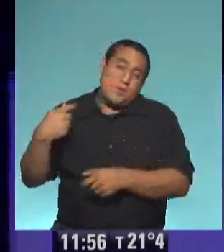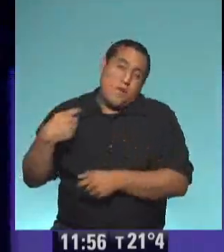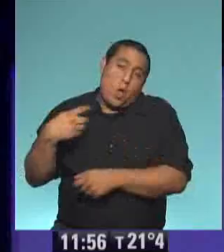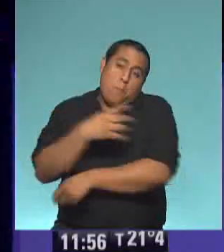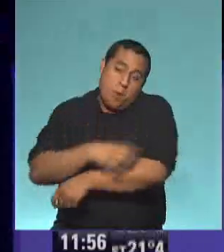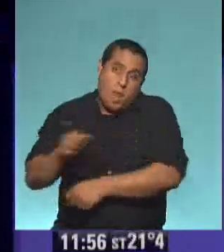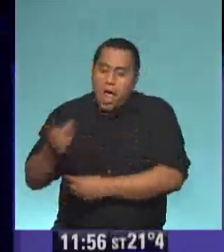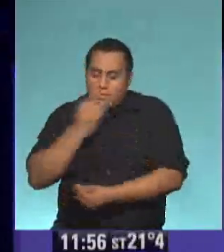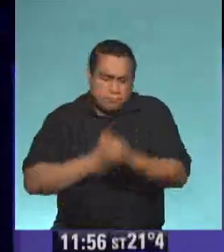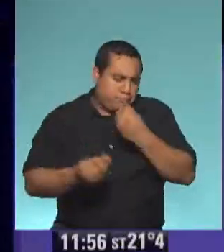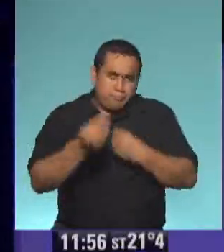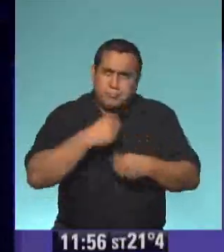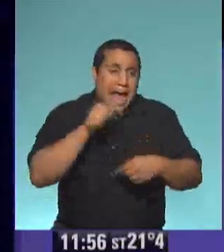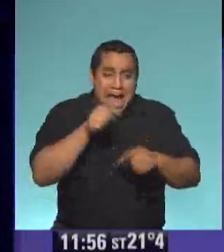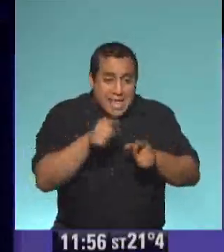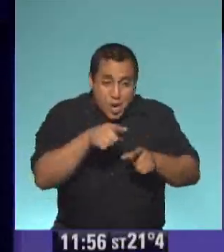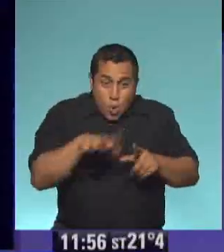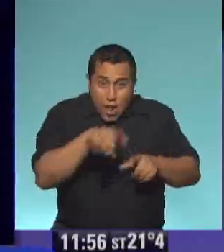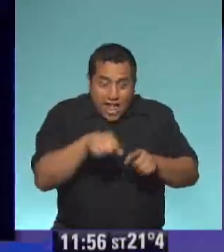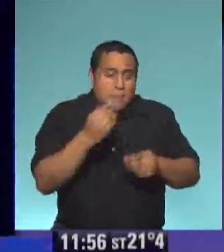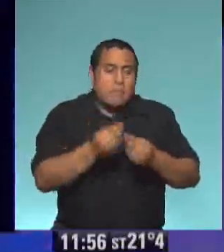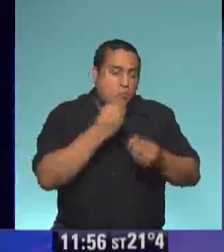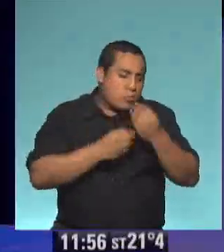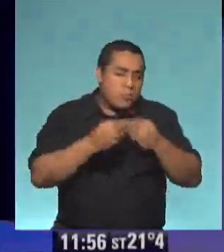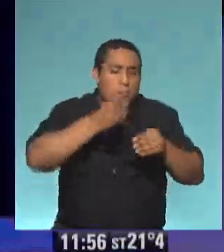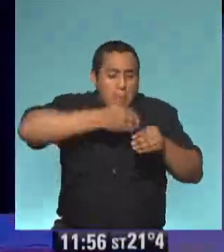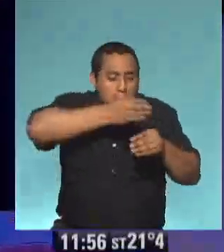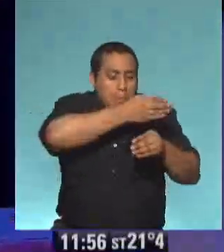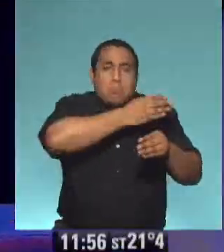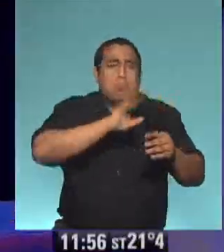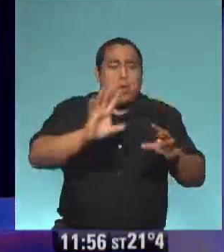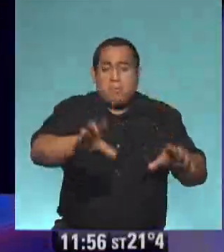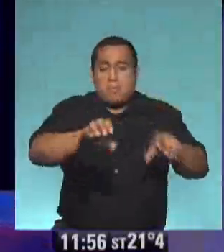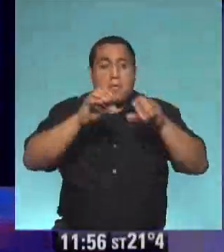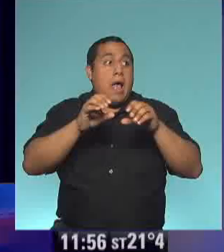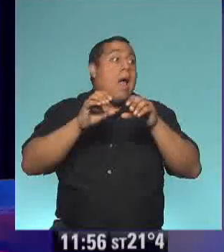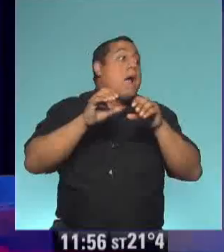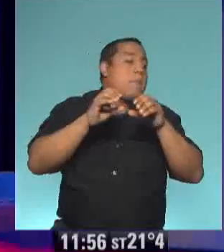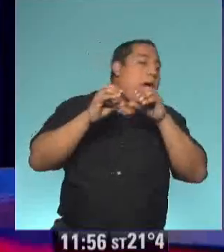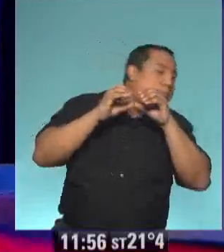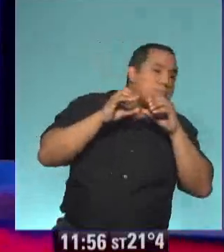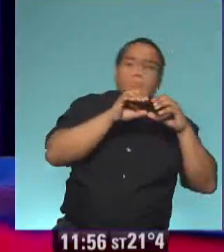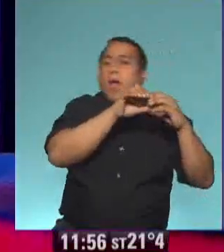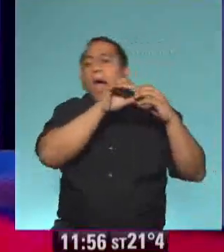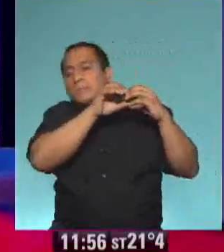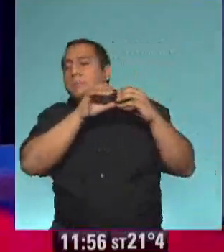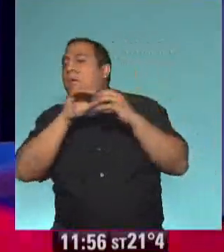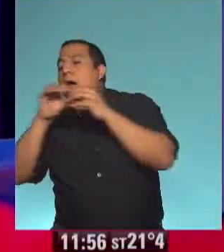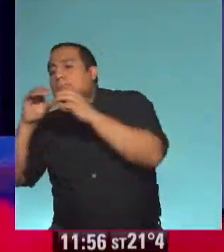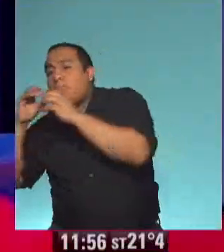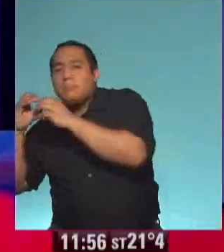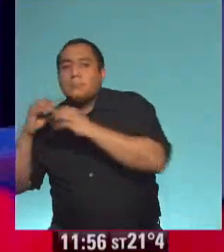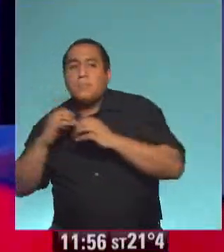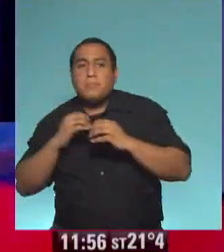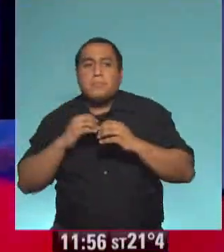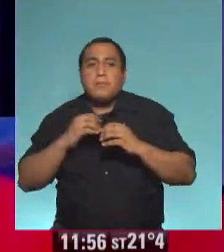lo comieron ahí mismo, frente a la panadería, y sin cortarlo, sosteniéndolo entre todos y dándole tarascones en medio de carcajadas. Ahí